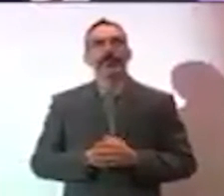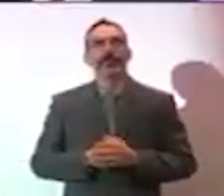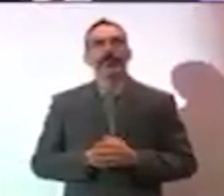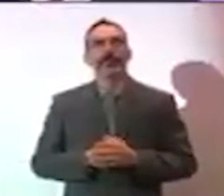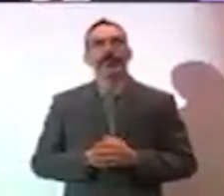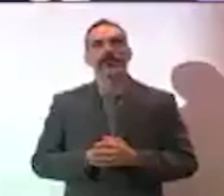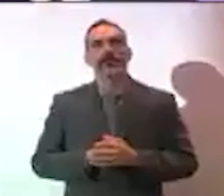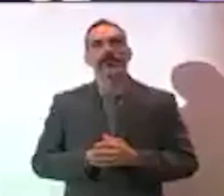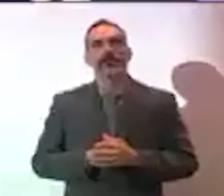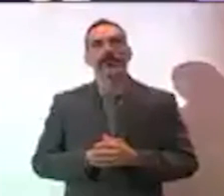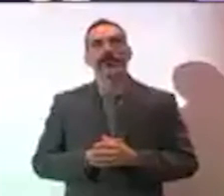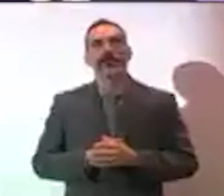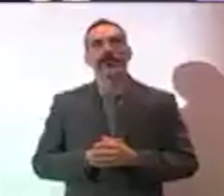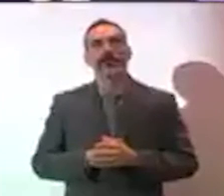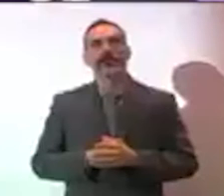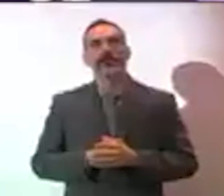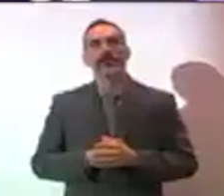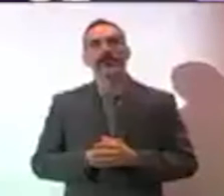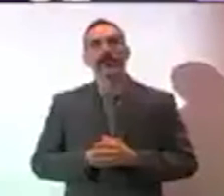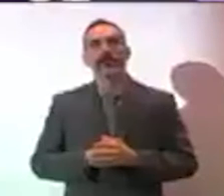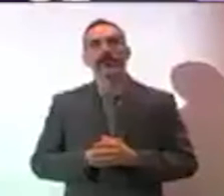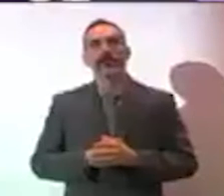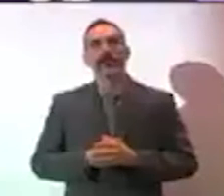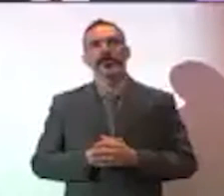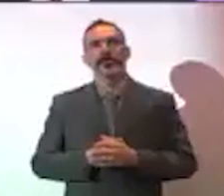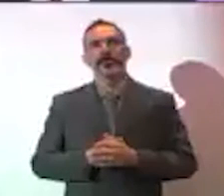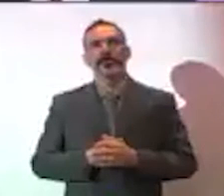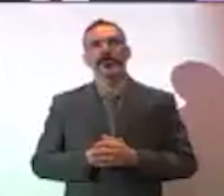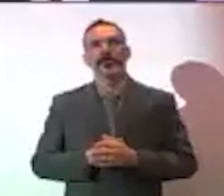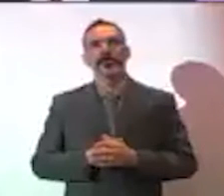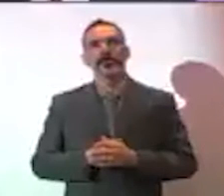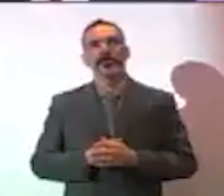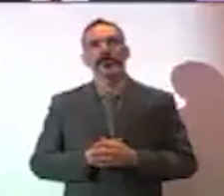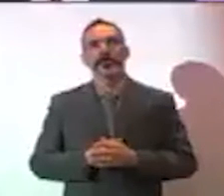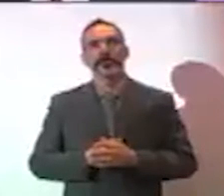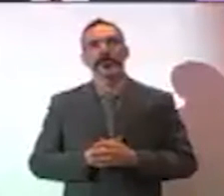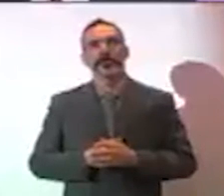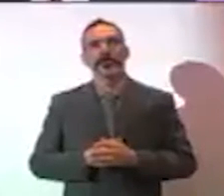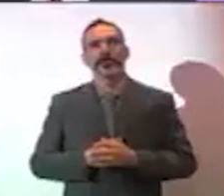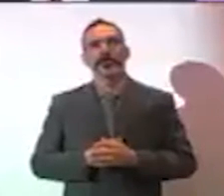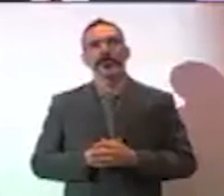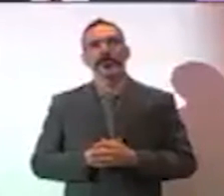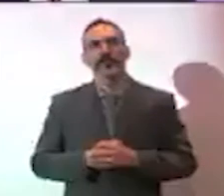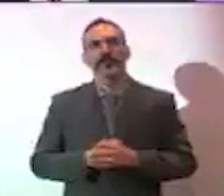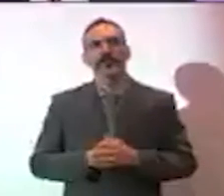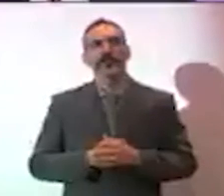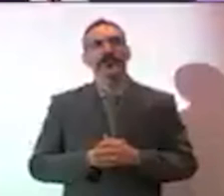dice, a la labor que hace el municipio se suma el gobierno del estado. A veces al revés,